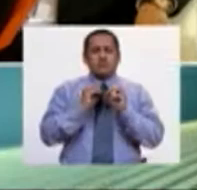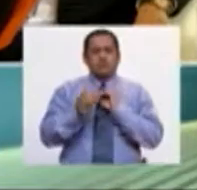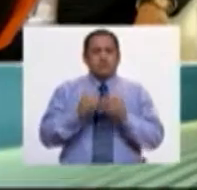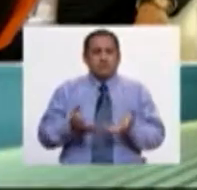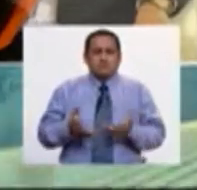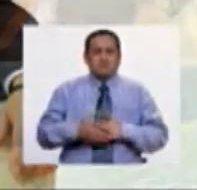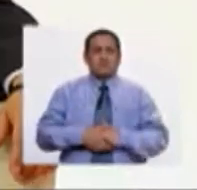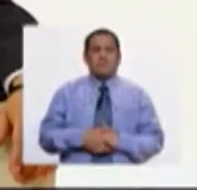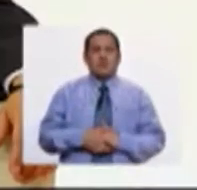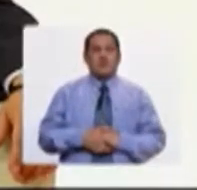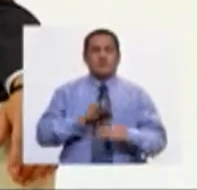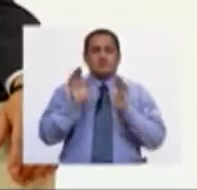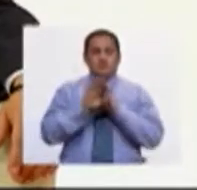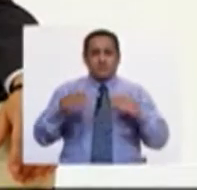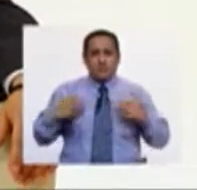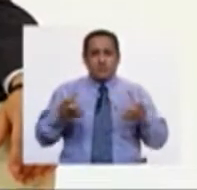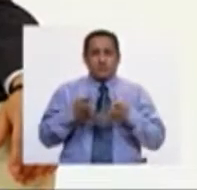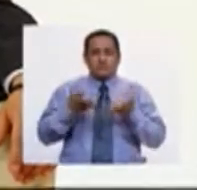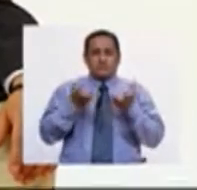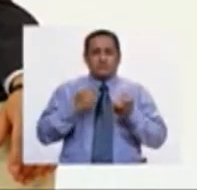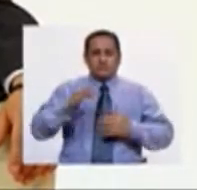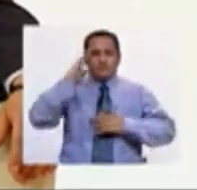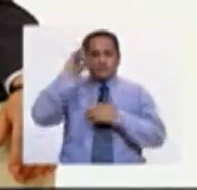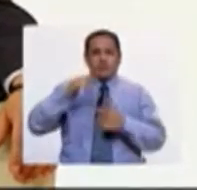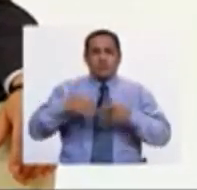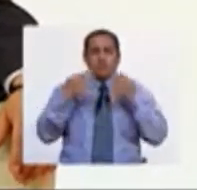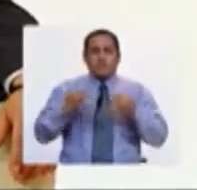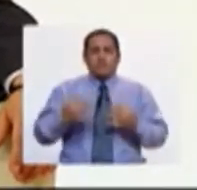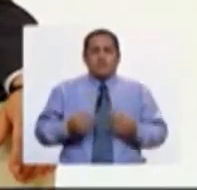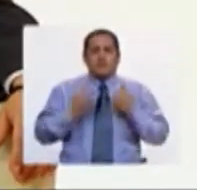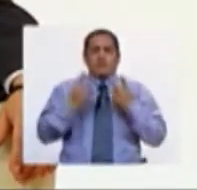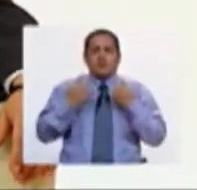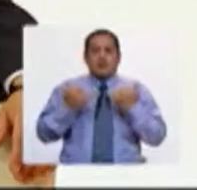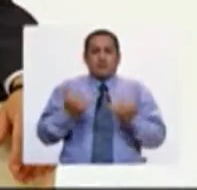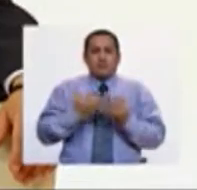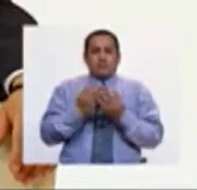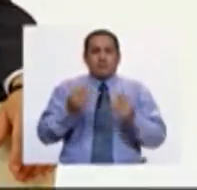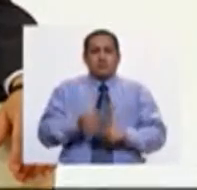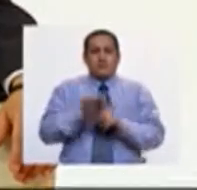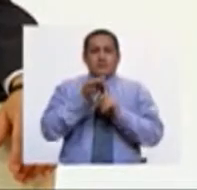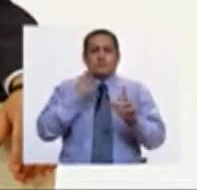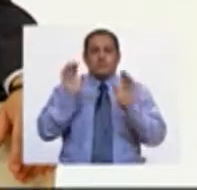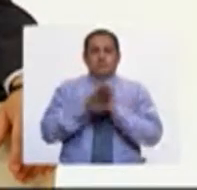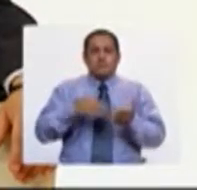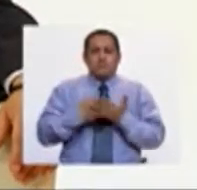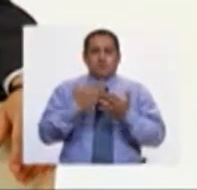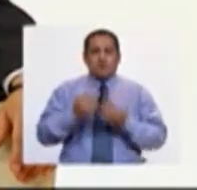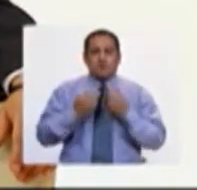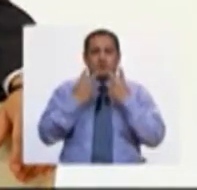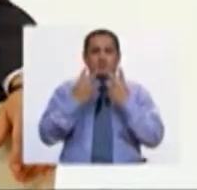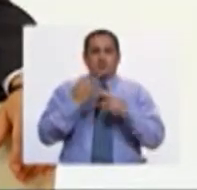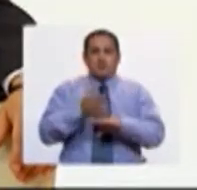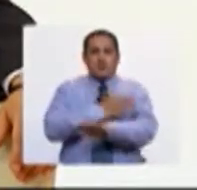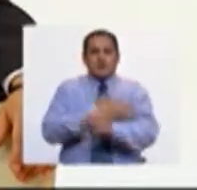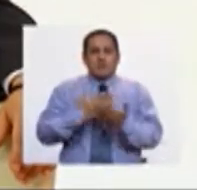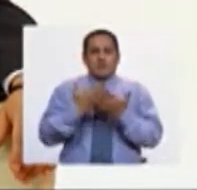Si nosotros queremos unas Fuerzas Armadas que puedan cumplir con idoneidad el deber de garantizar la seguridad